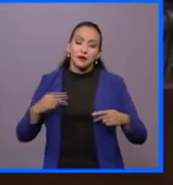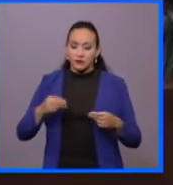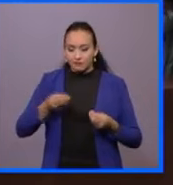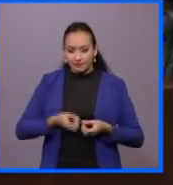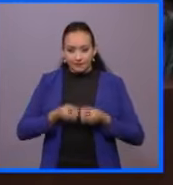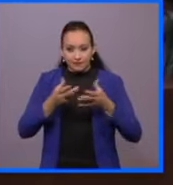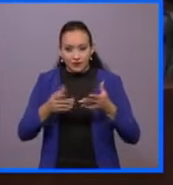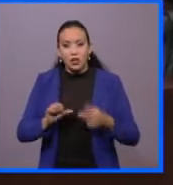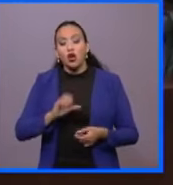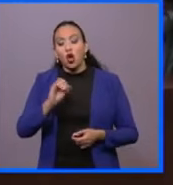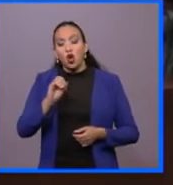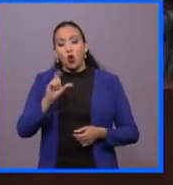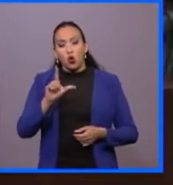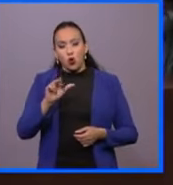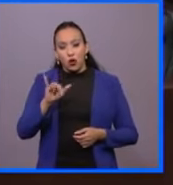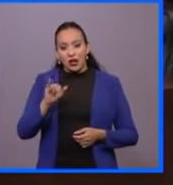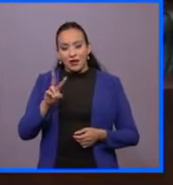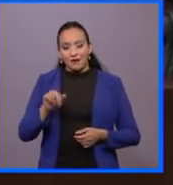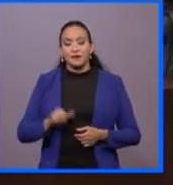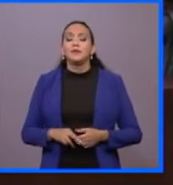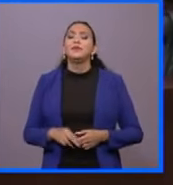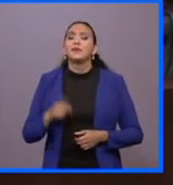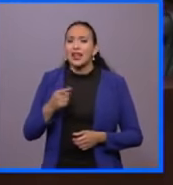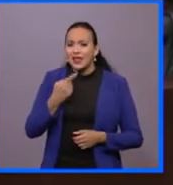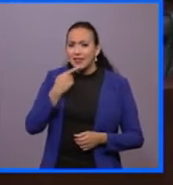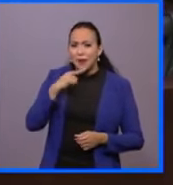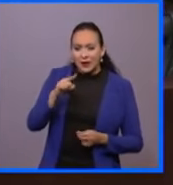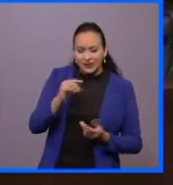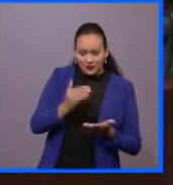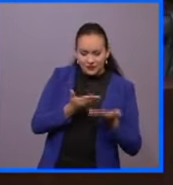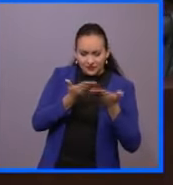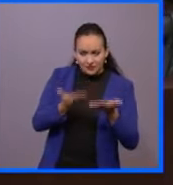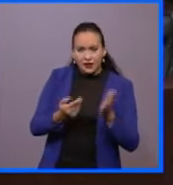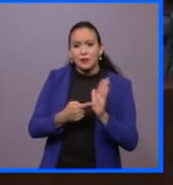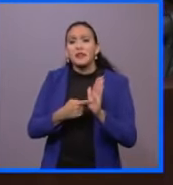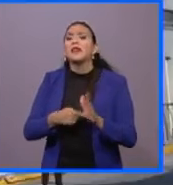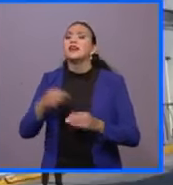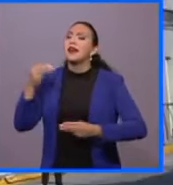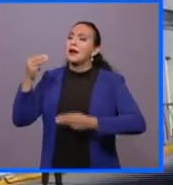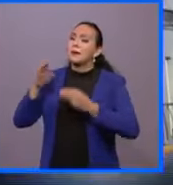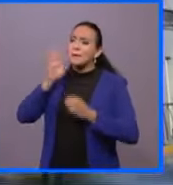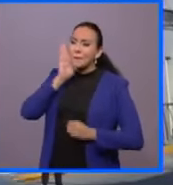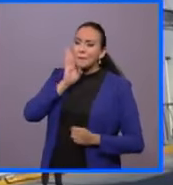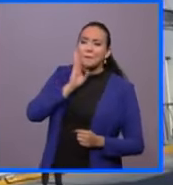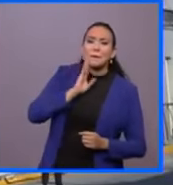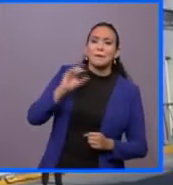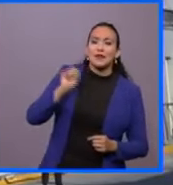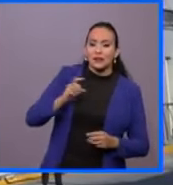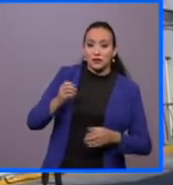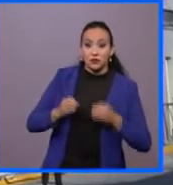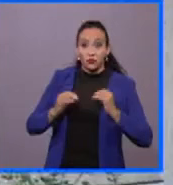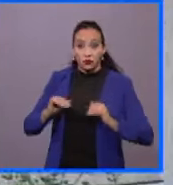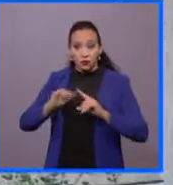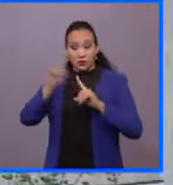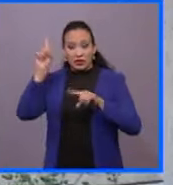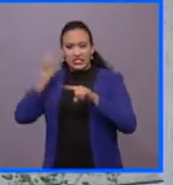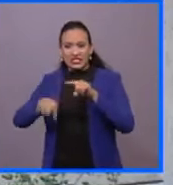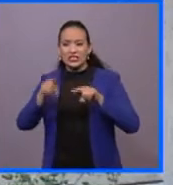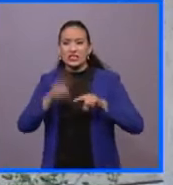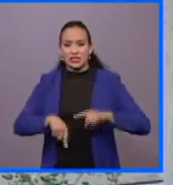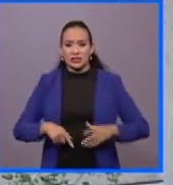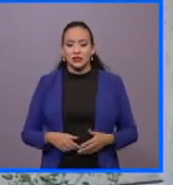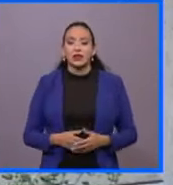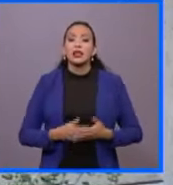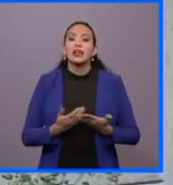Iván Bravo Olivas. En dichas demandas piden la nulidad de la elección de ministras y ministros de la Suprema Corte y, en consecuencia,